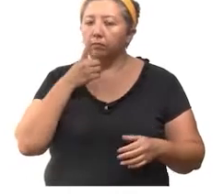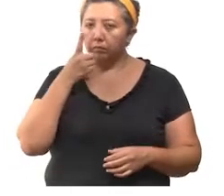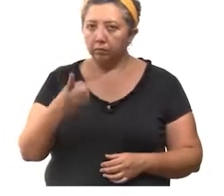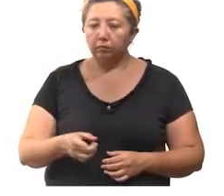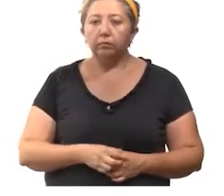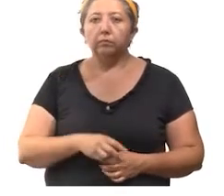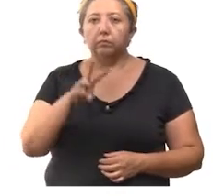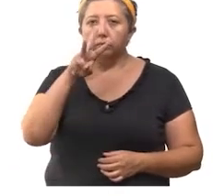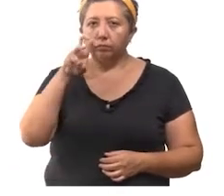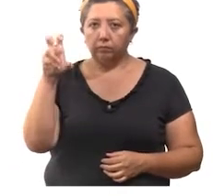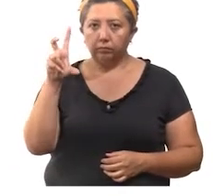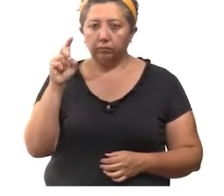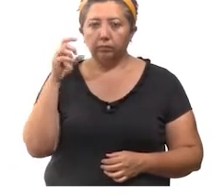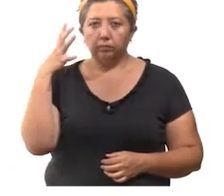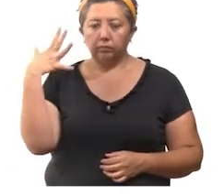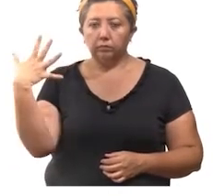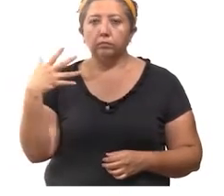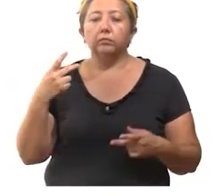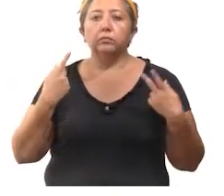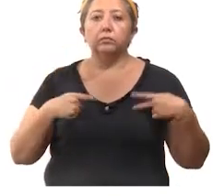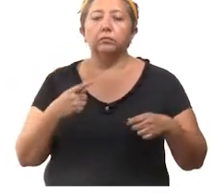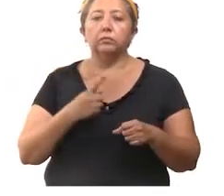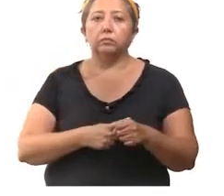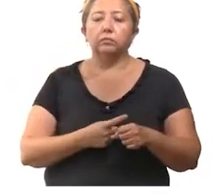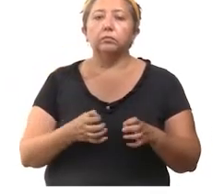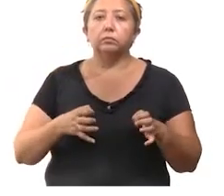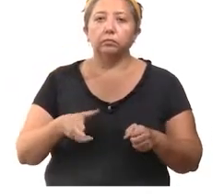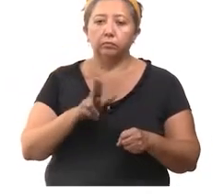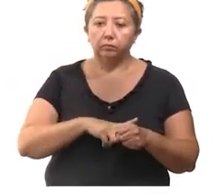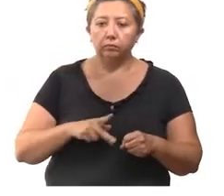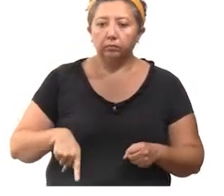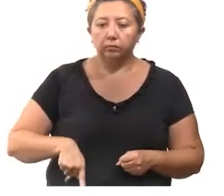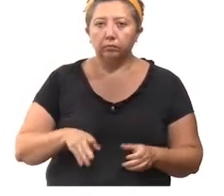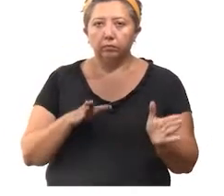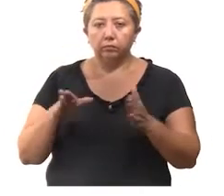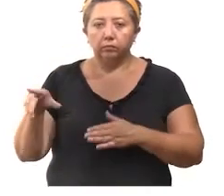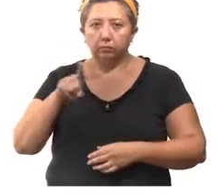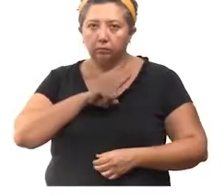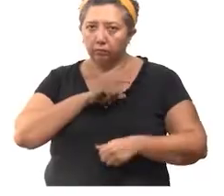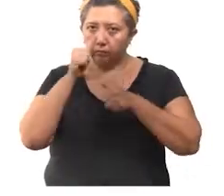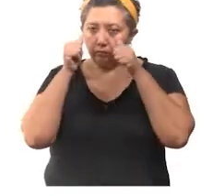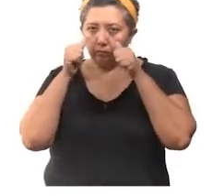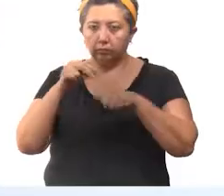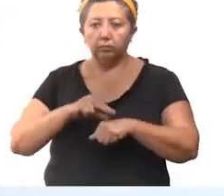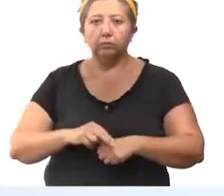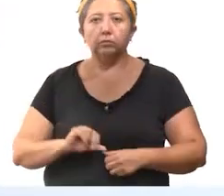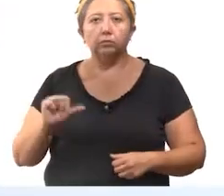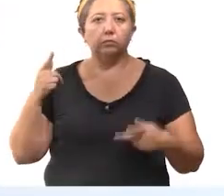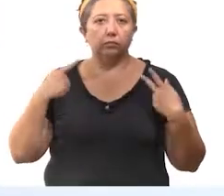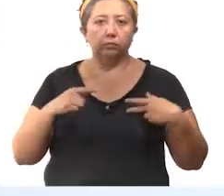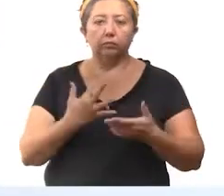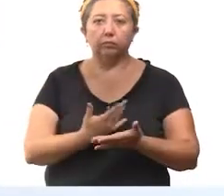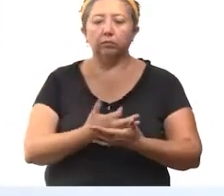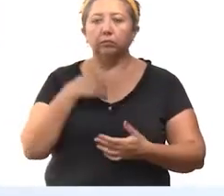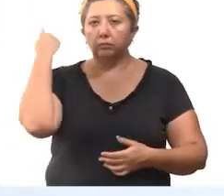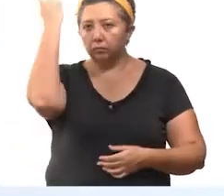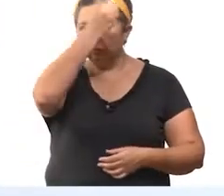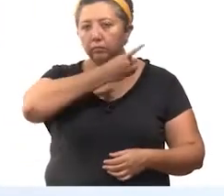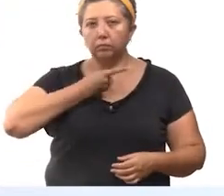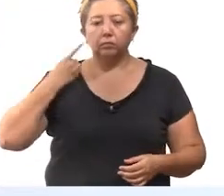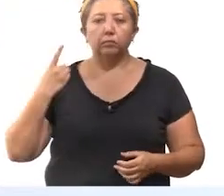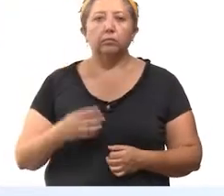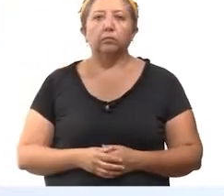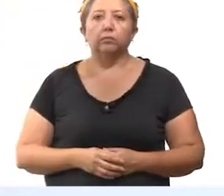se mencionó, 335 de los casos positivos están en hospitales públicos y en aislamiento total. Hay otros pacientes a la espera